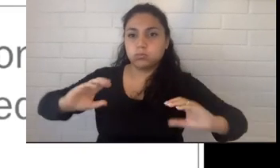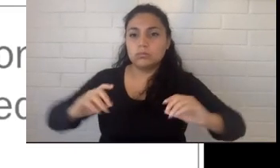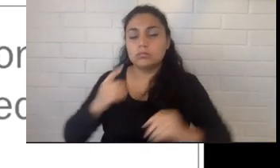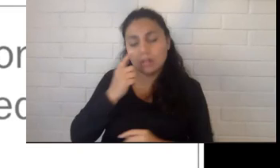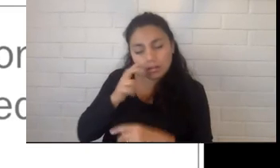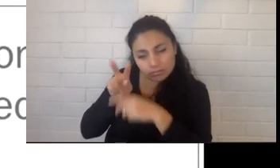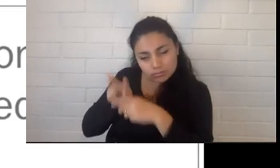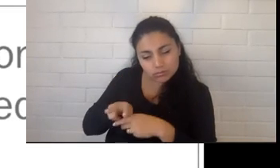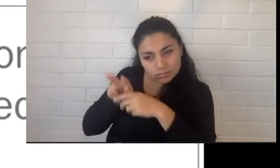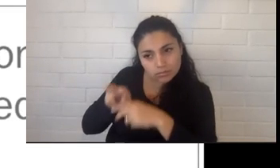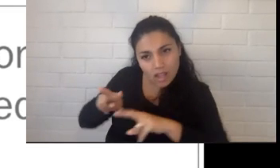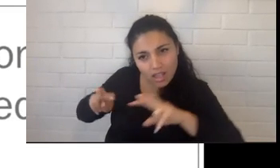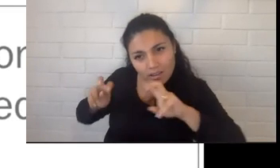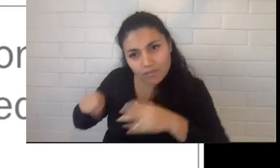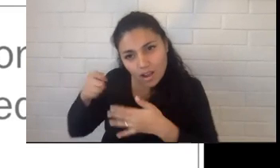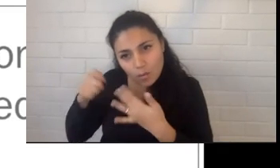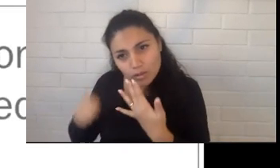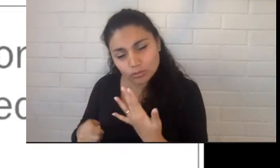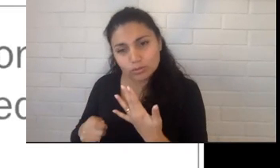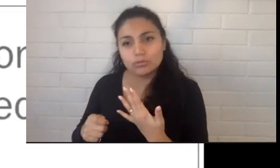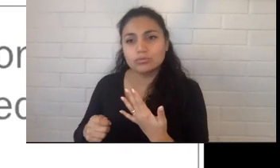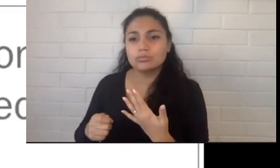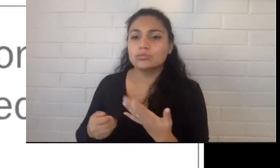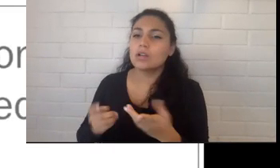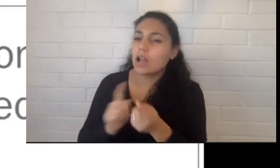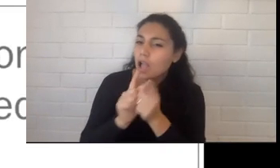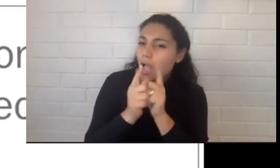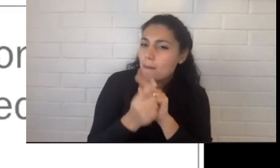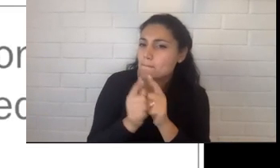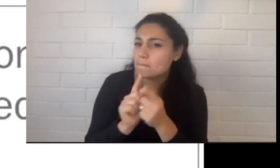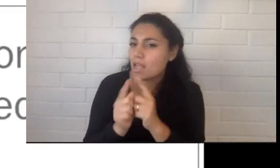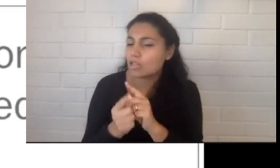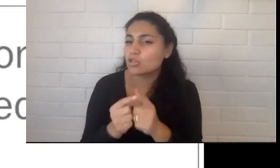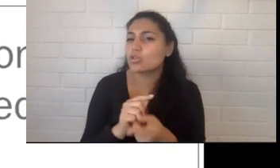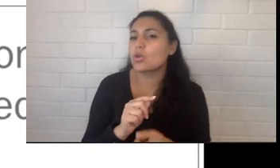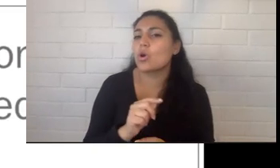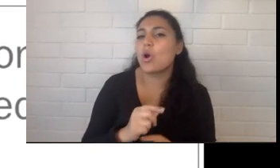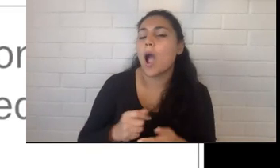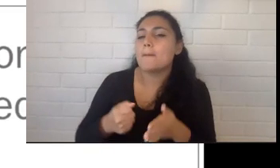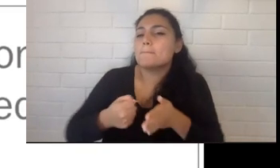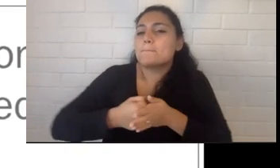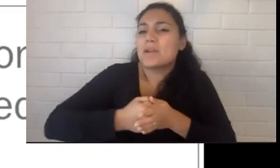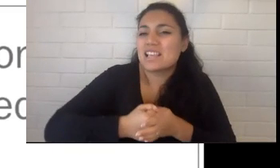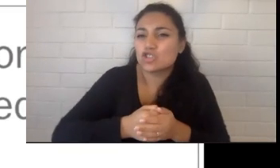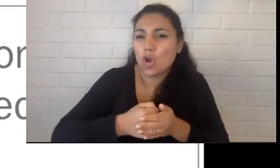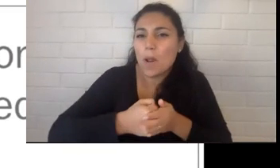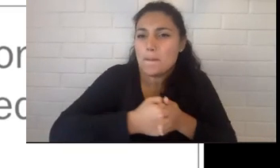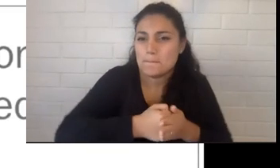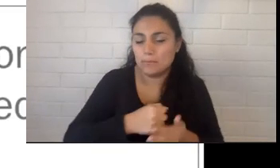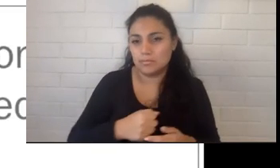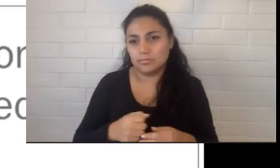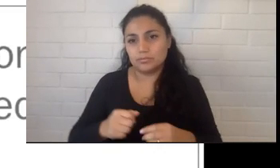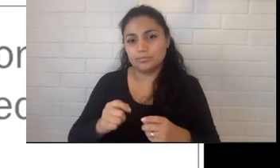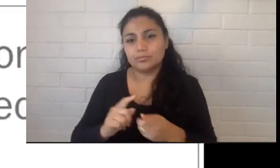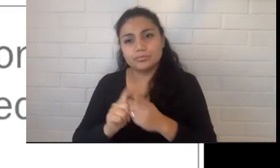lógica que estamos evaluando y estamos cambiando los parámetros que componen la presión, que sería la fuerza, distribuirla por la superficie,